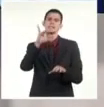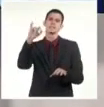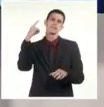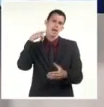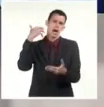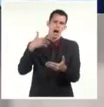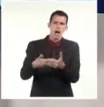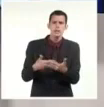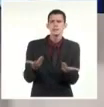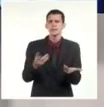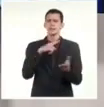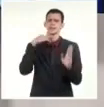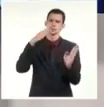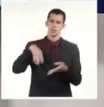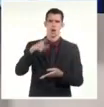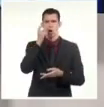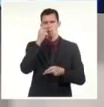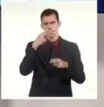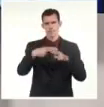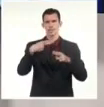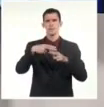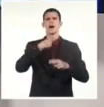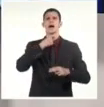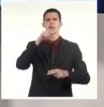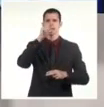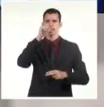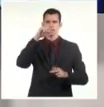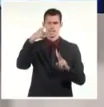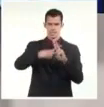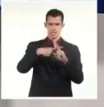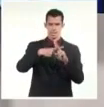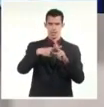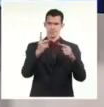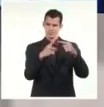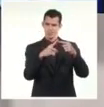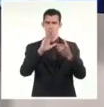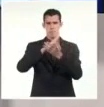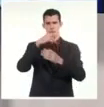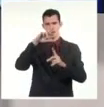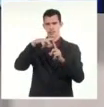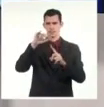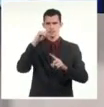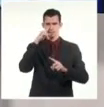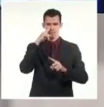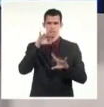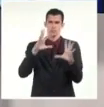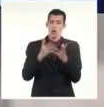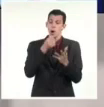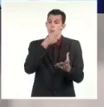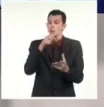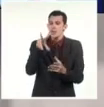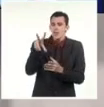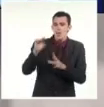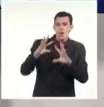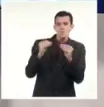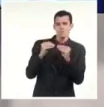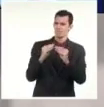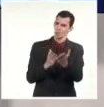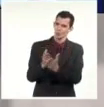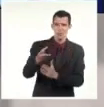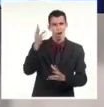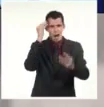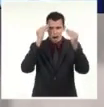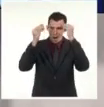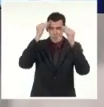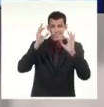desaparición física del maestro Eddie Martin. Las nuevas generaciones de la prensa deportiva cubana tenemos el deber de seguir aprendiendo